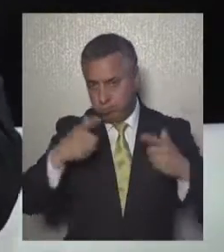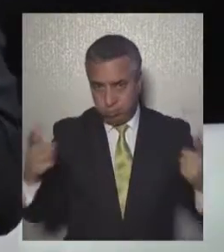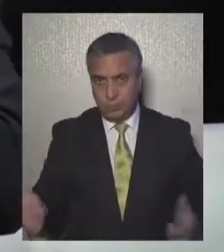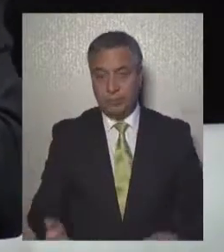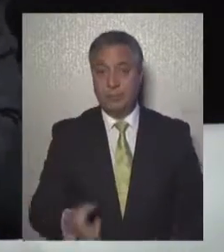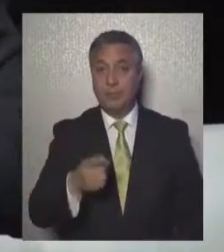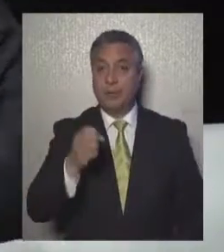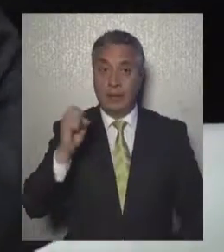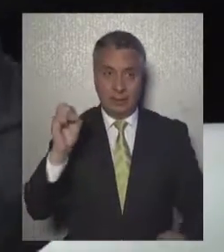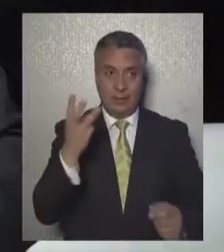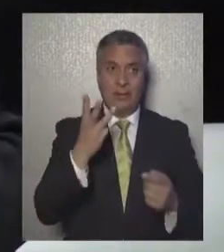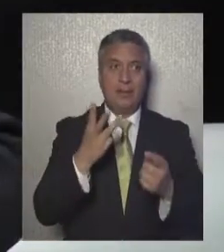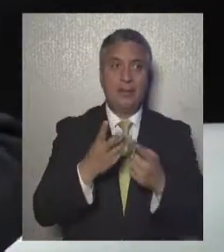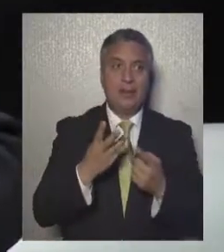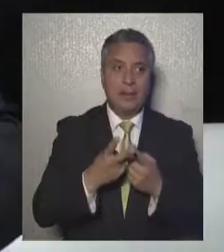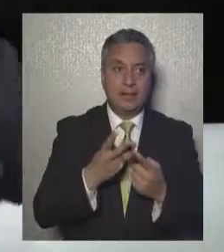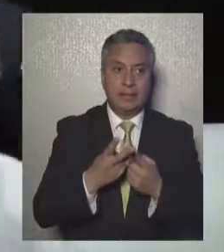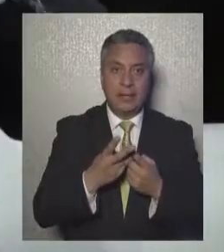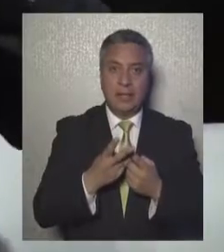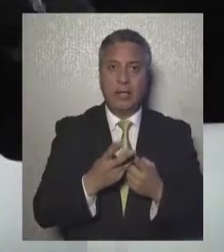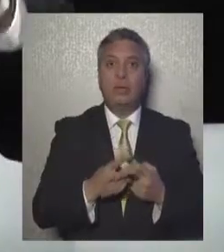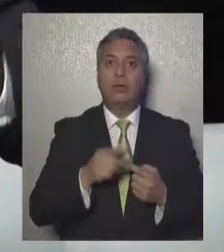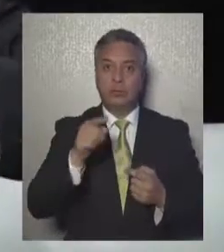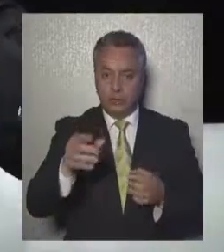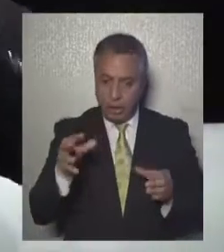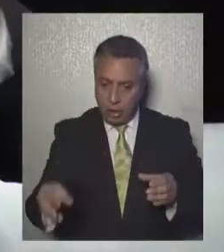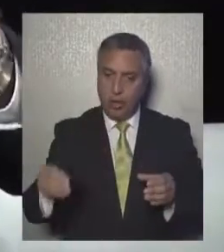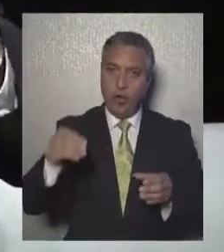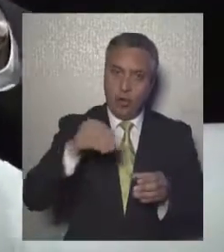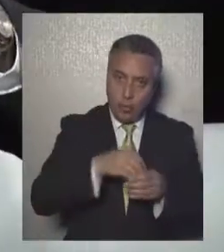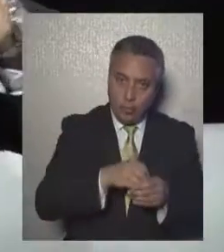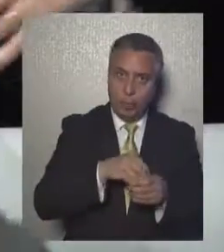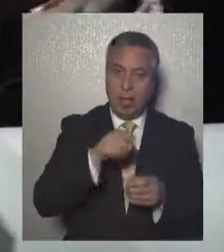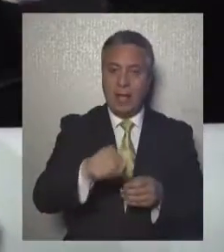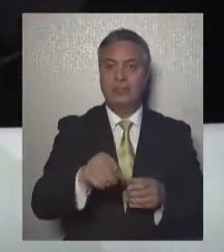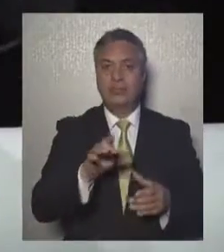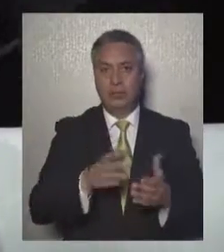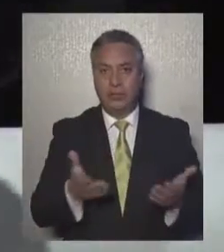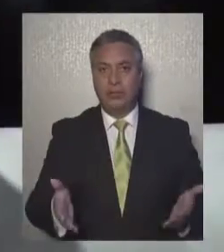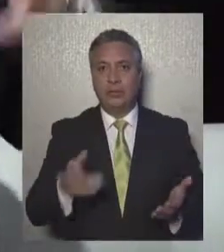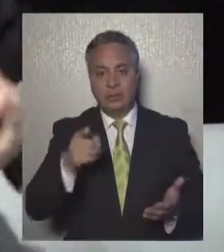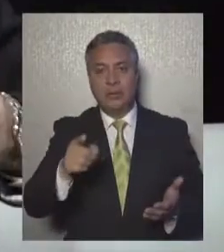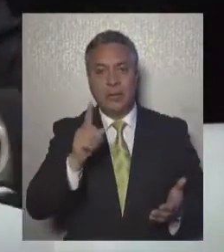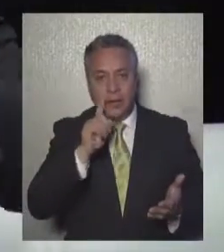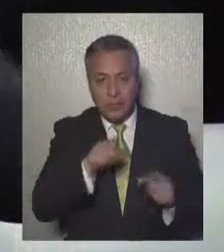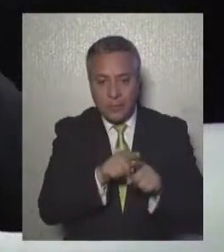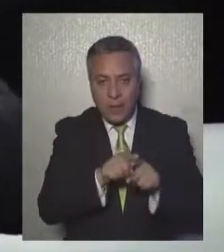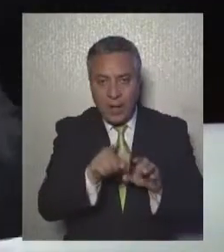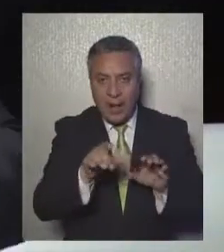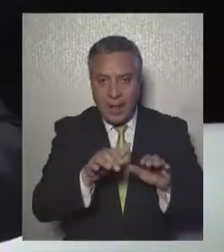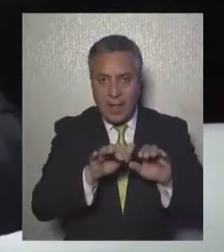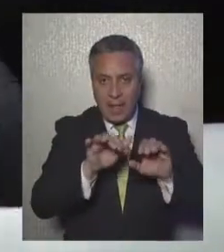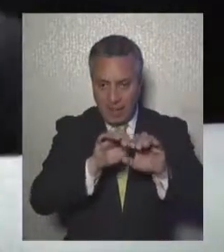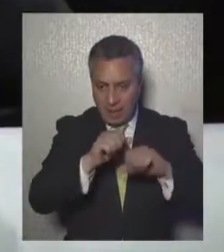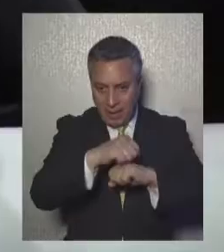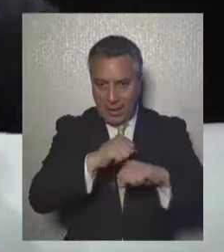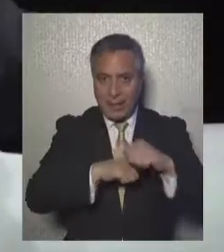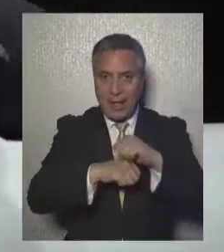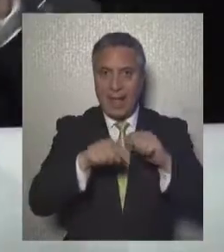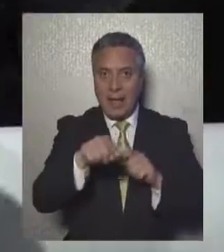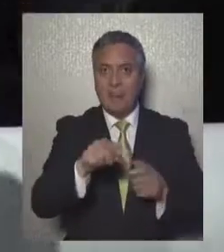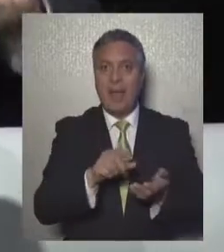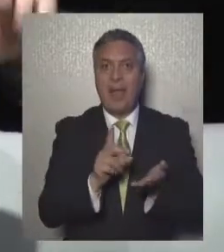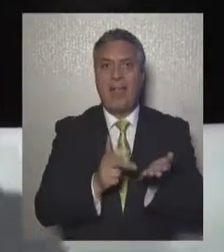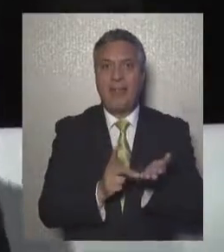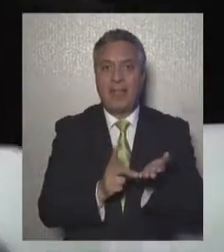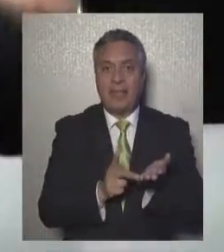Tercero, la construcción, la incorporación de BIM, que son el esquema digital para gestionar construcción. En